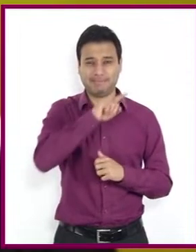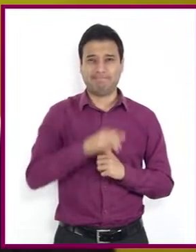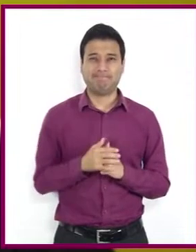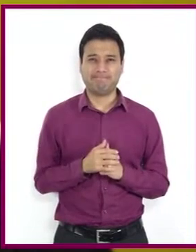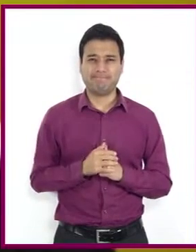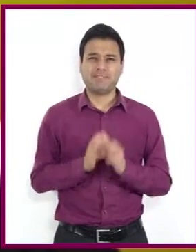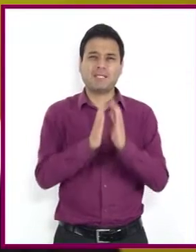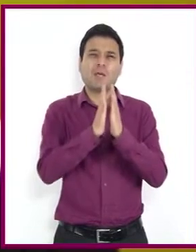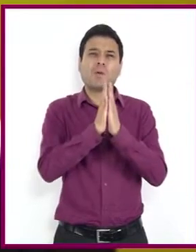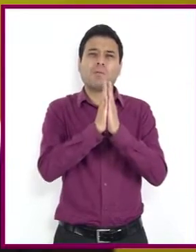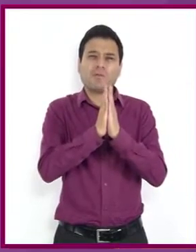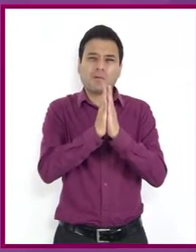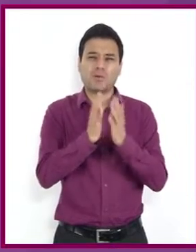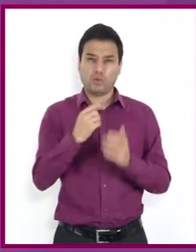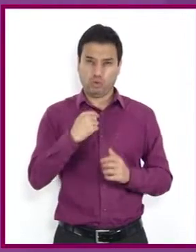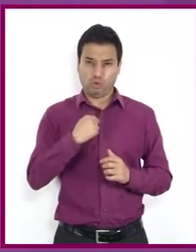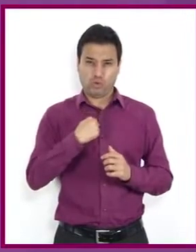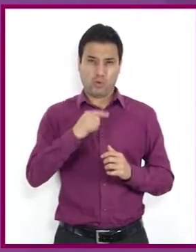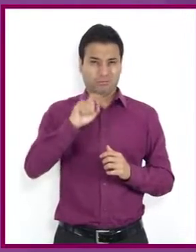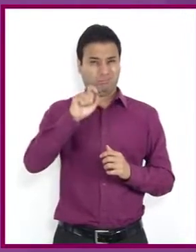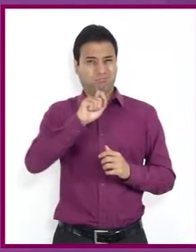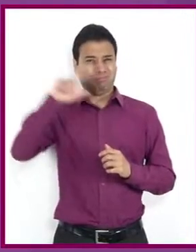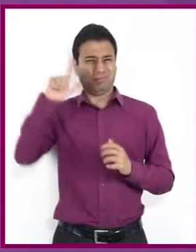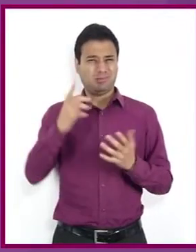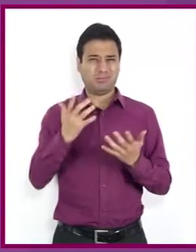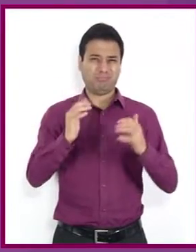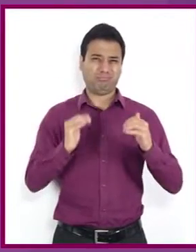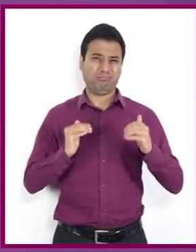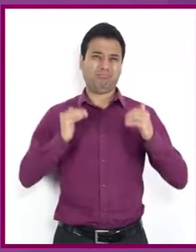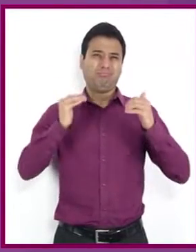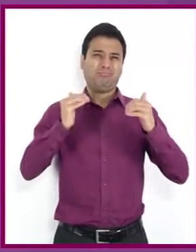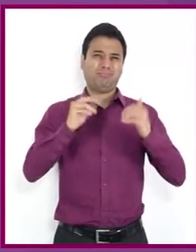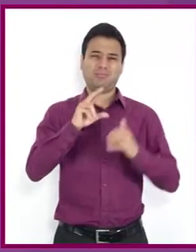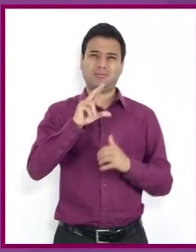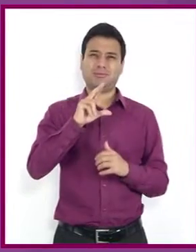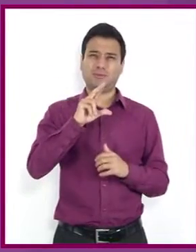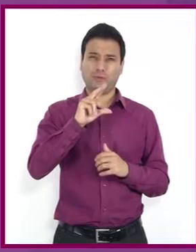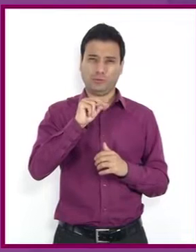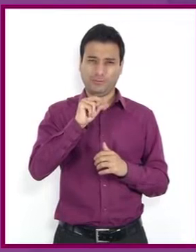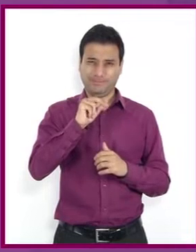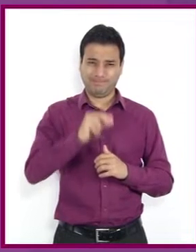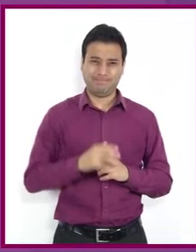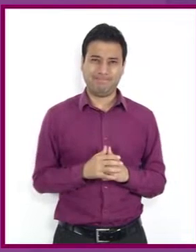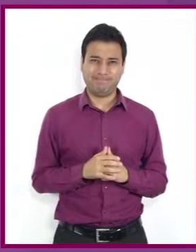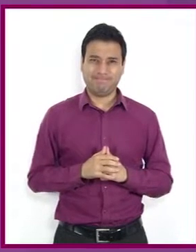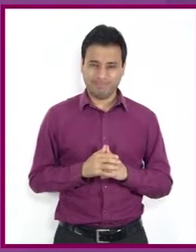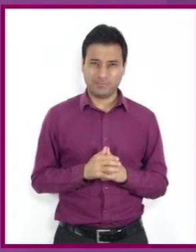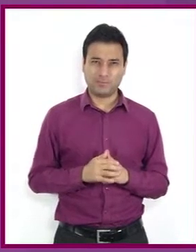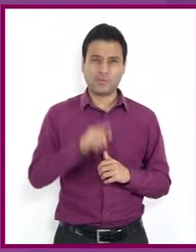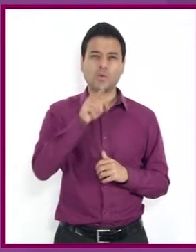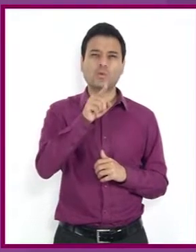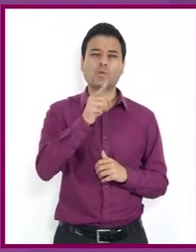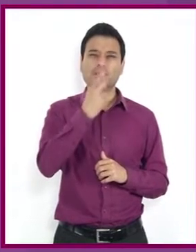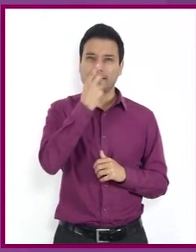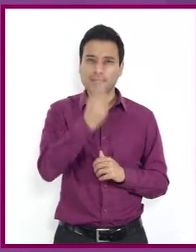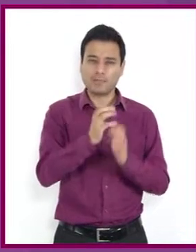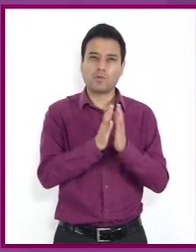me diga eminencia, diga su eminencia, Don Galileo.